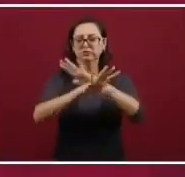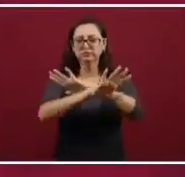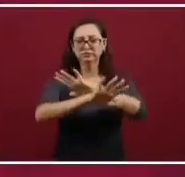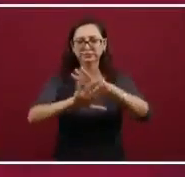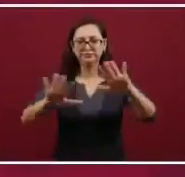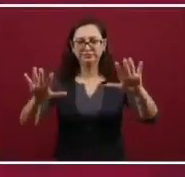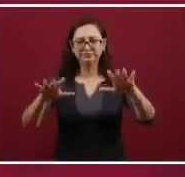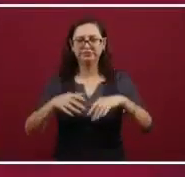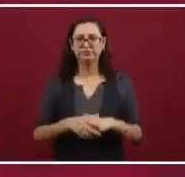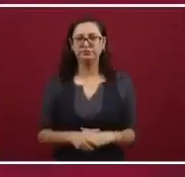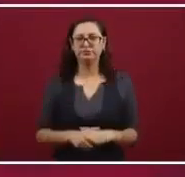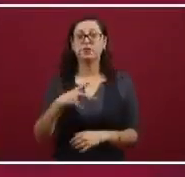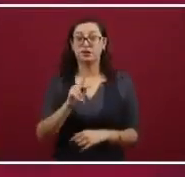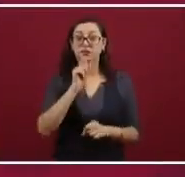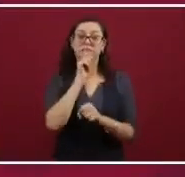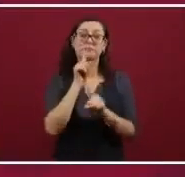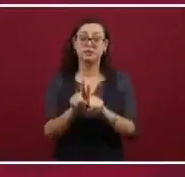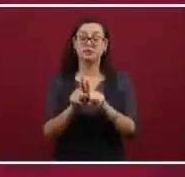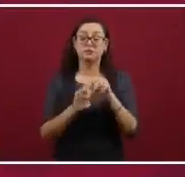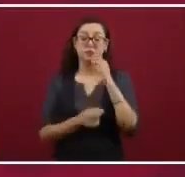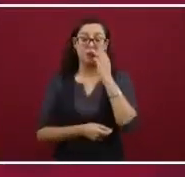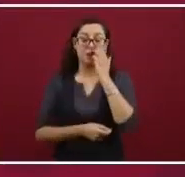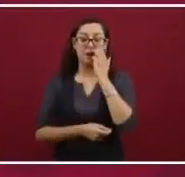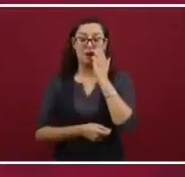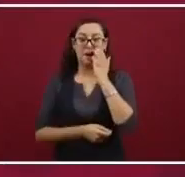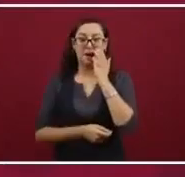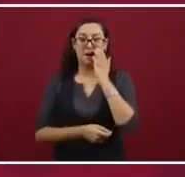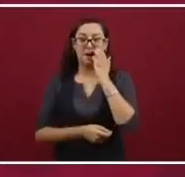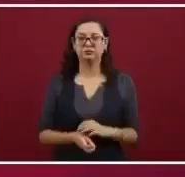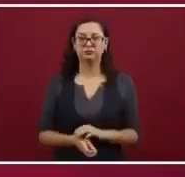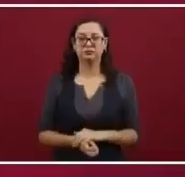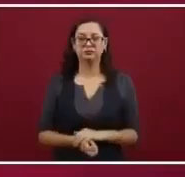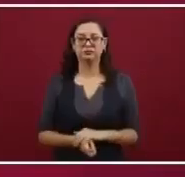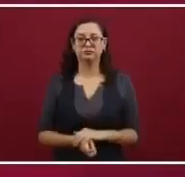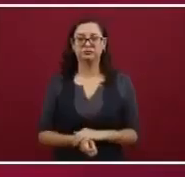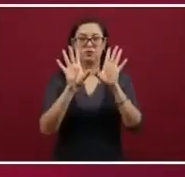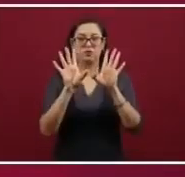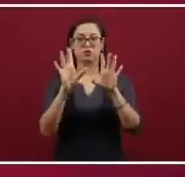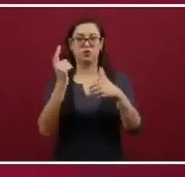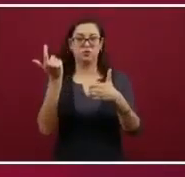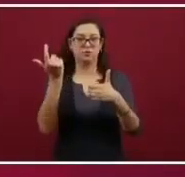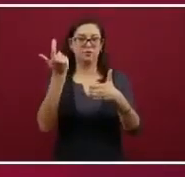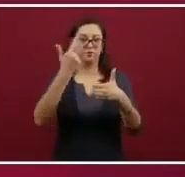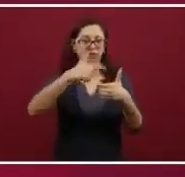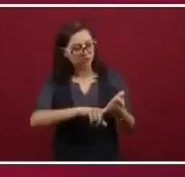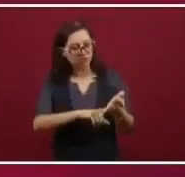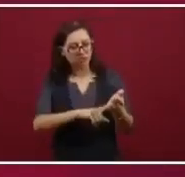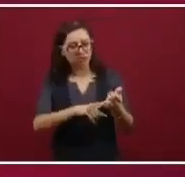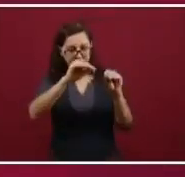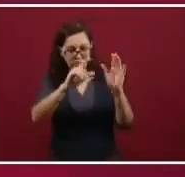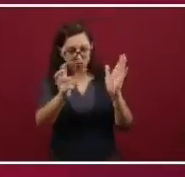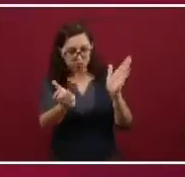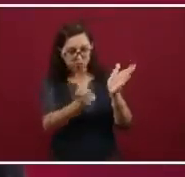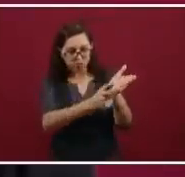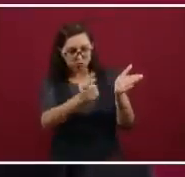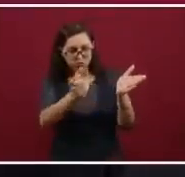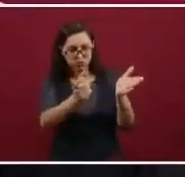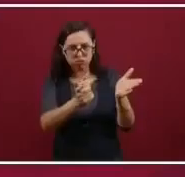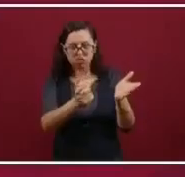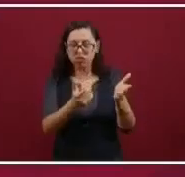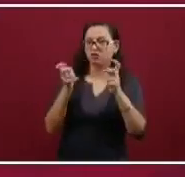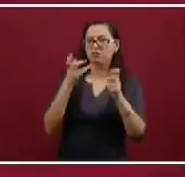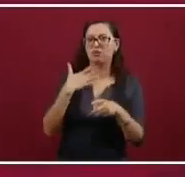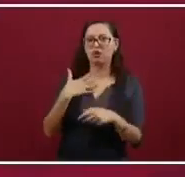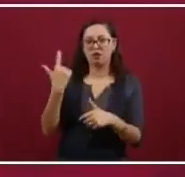esta información. Pero también, si se encuentran estos artefactos raros para robarle